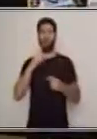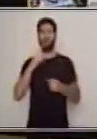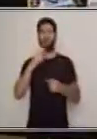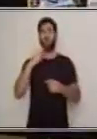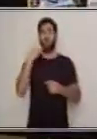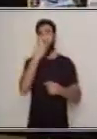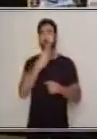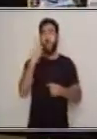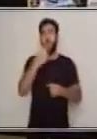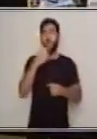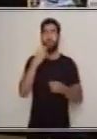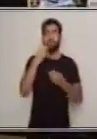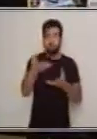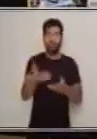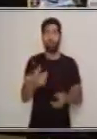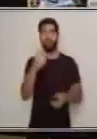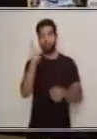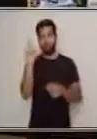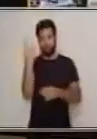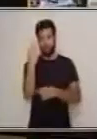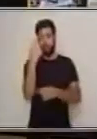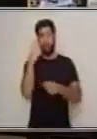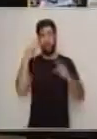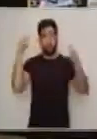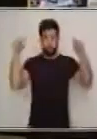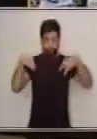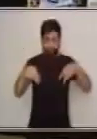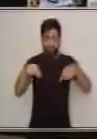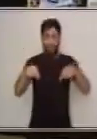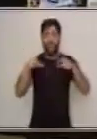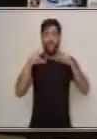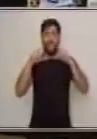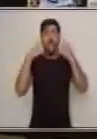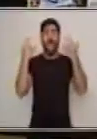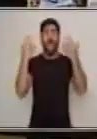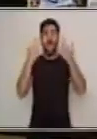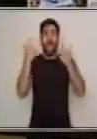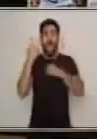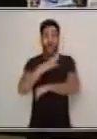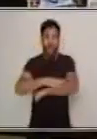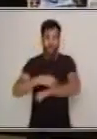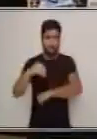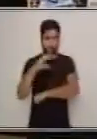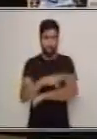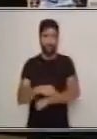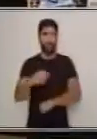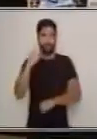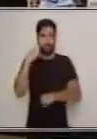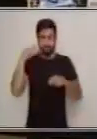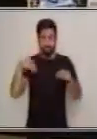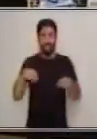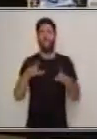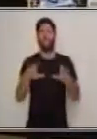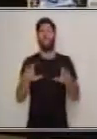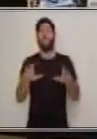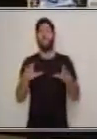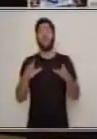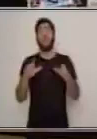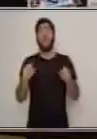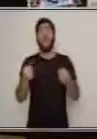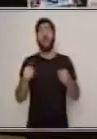observar estos gatitos y vamos a observar qué van a hacer los gatitos,